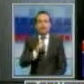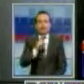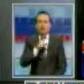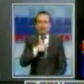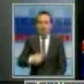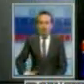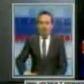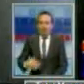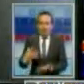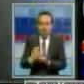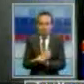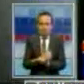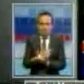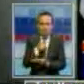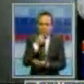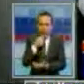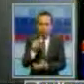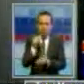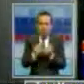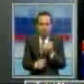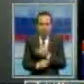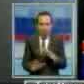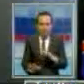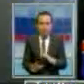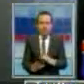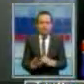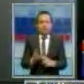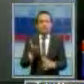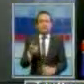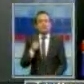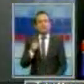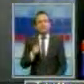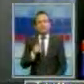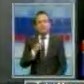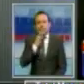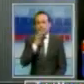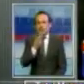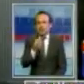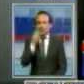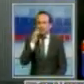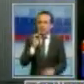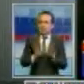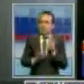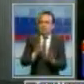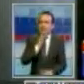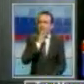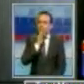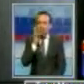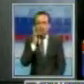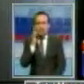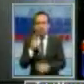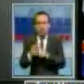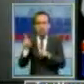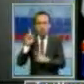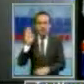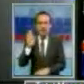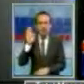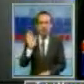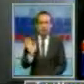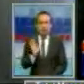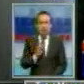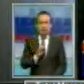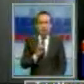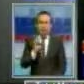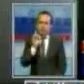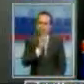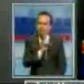gobierno que estaba por terminar, y de ahí que se había planteado que quizás con París o con quien sea. No, primero con la alianza. Bueno,